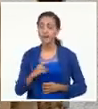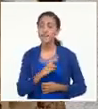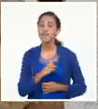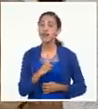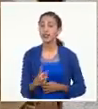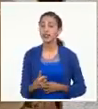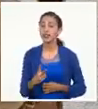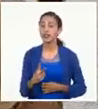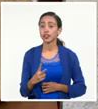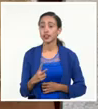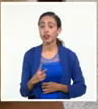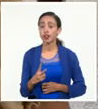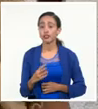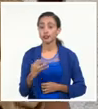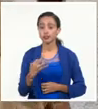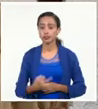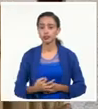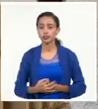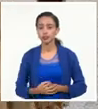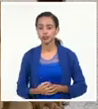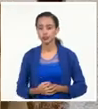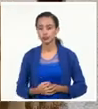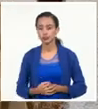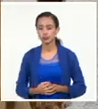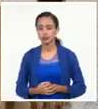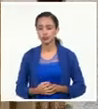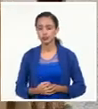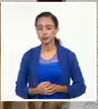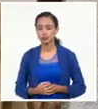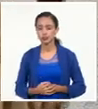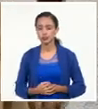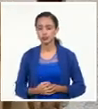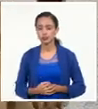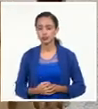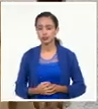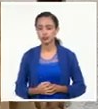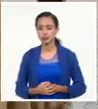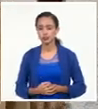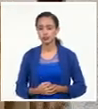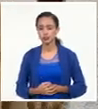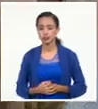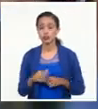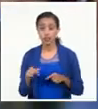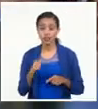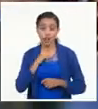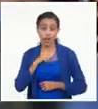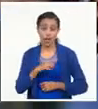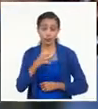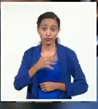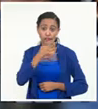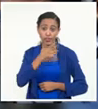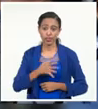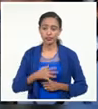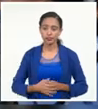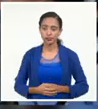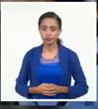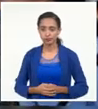valentía para adelante, ¿eh? No podemos echar para atrás, ¿eh? Así, o sea, ese fue el ejemplo.